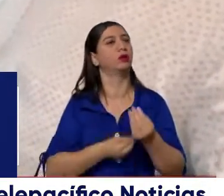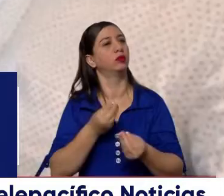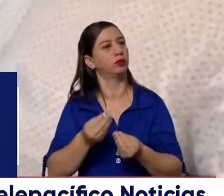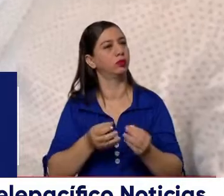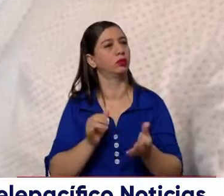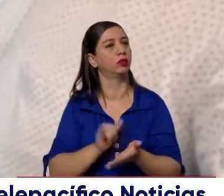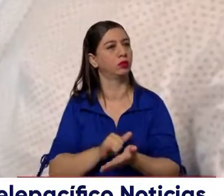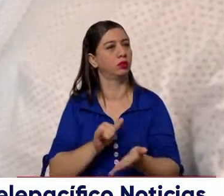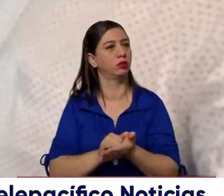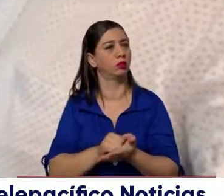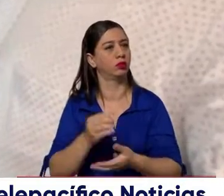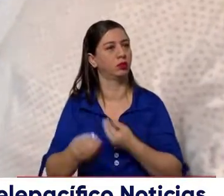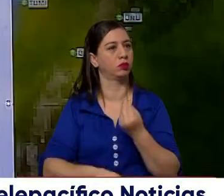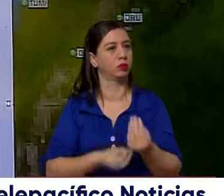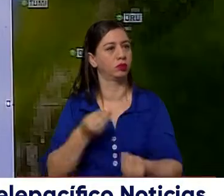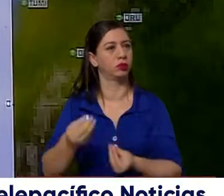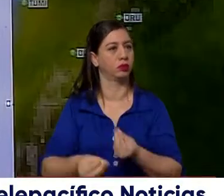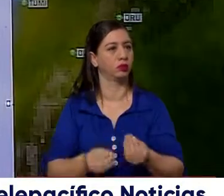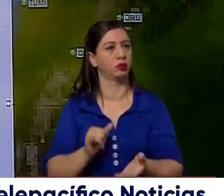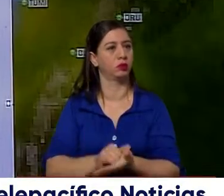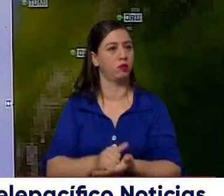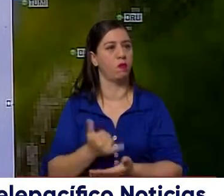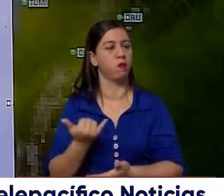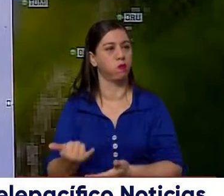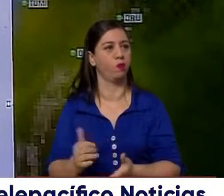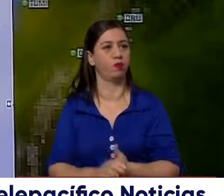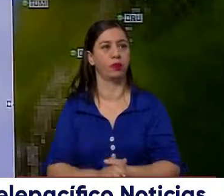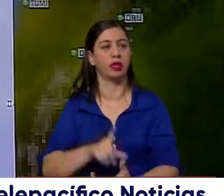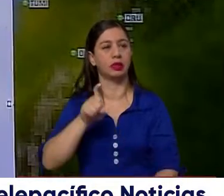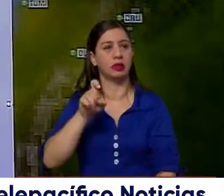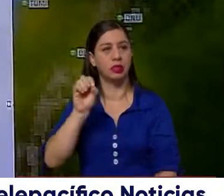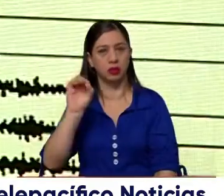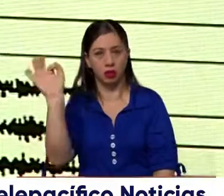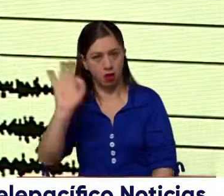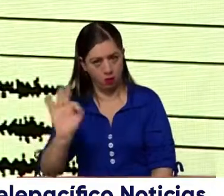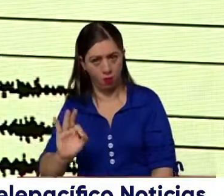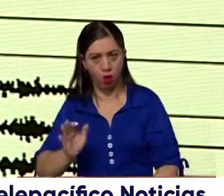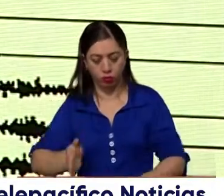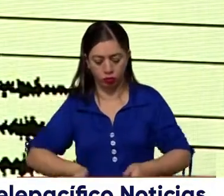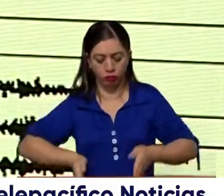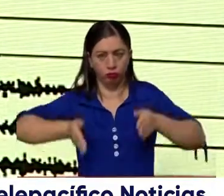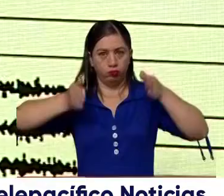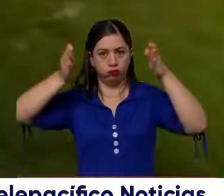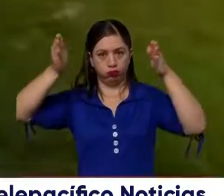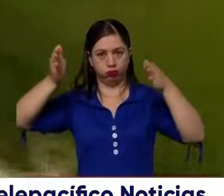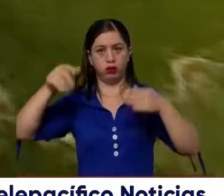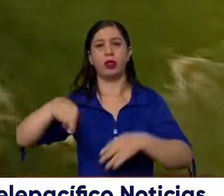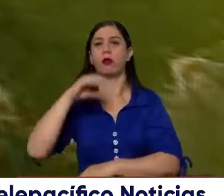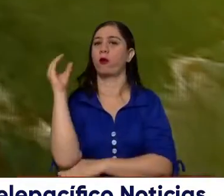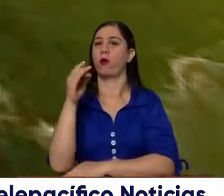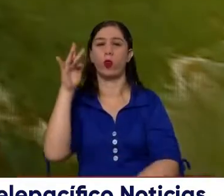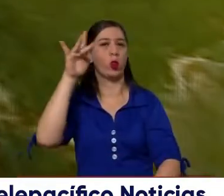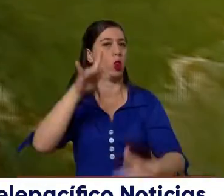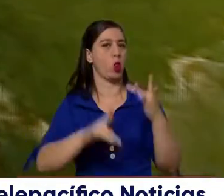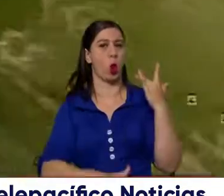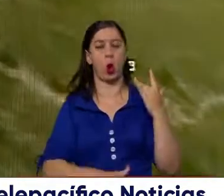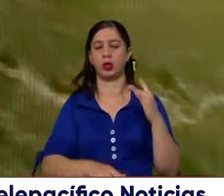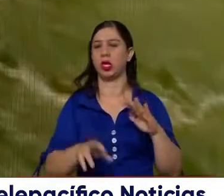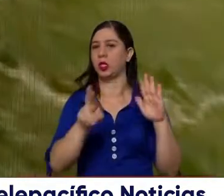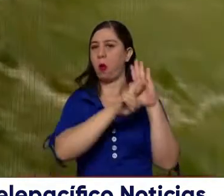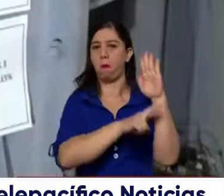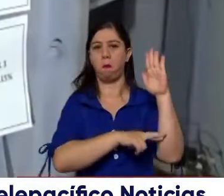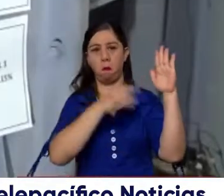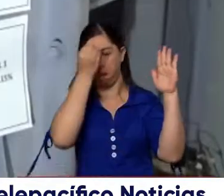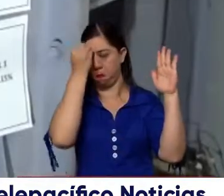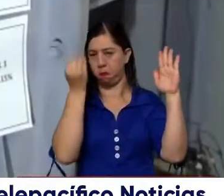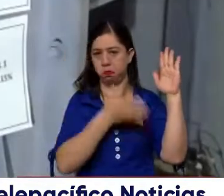mismas especificaciones y que disminuyen los costos. Cerca del 60% de las edificaciones del país incumplen las normas de sismorresistencia.